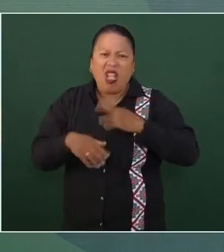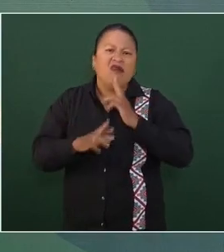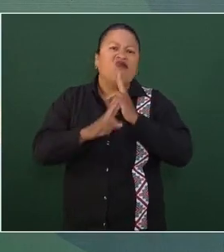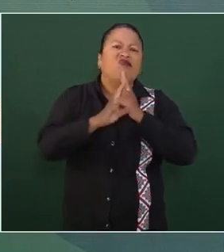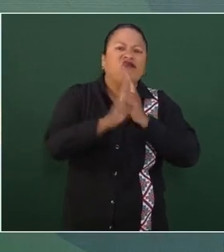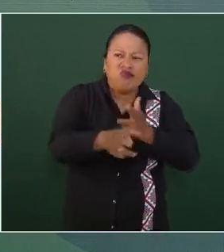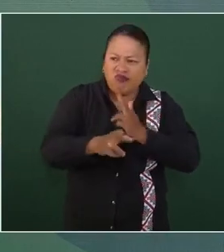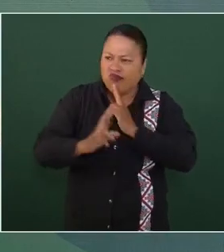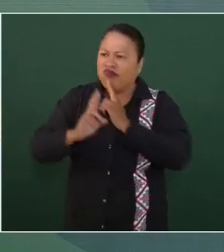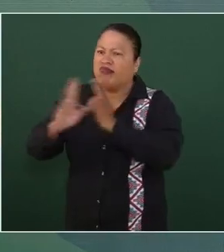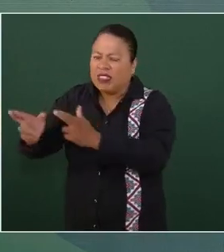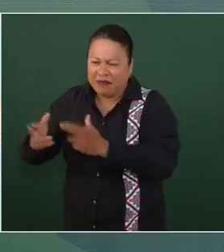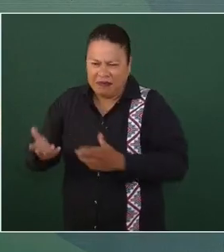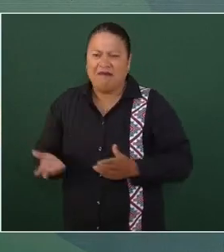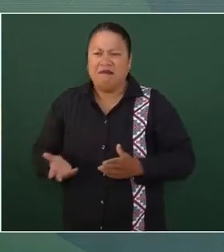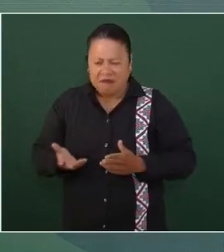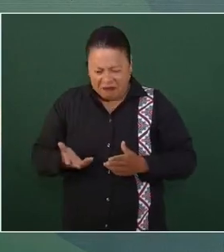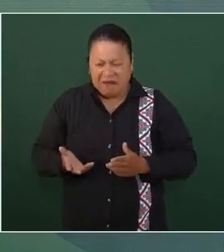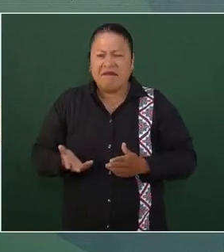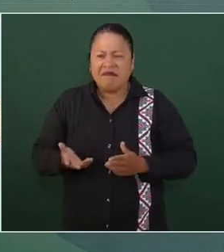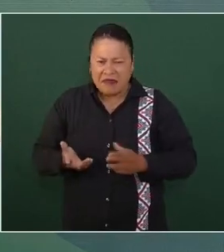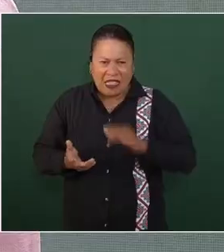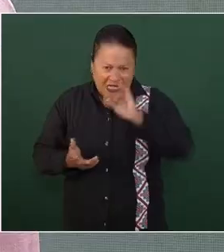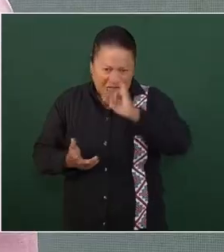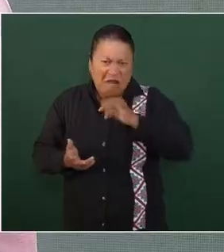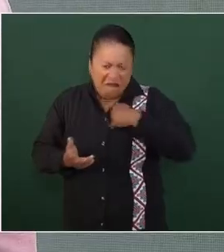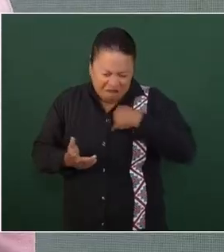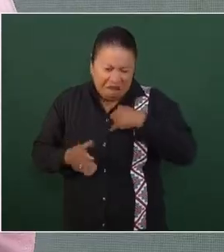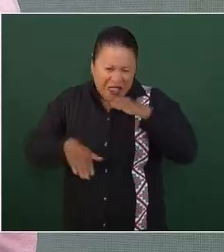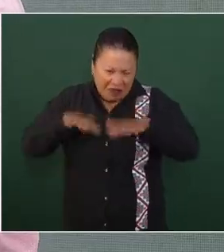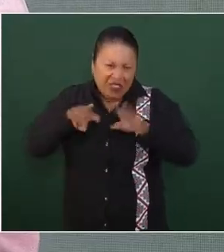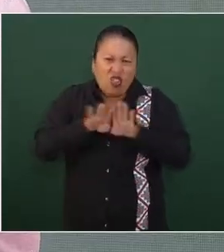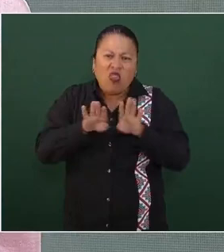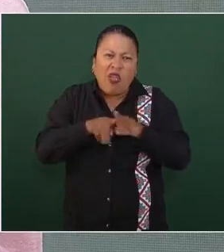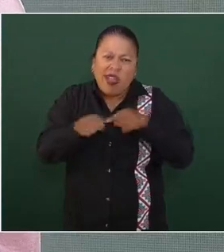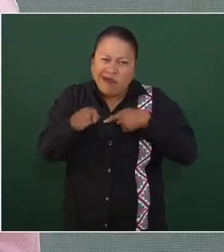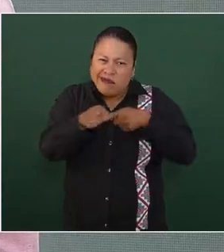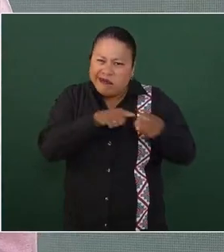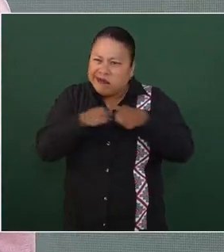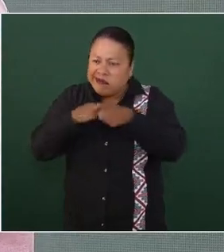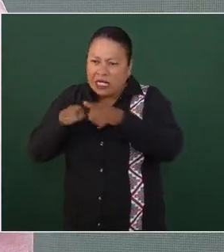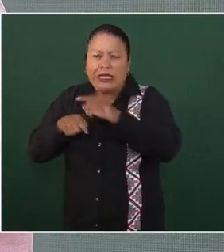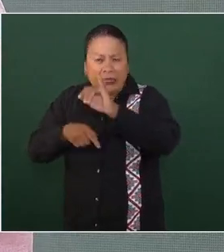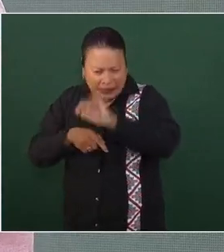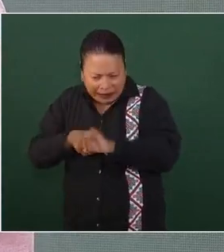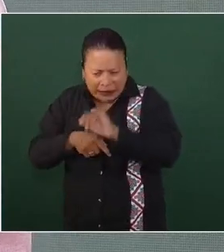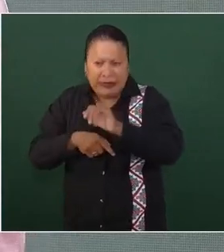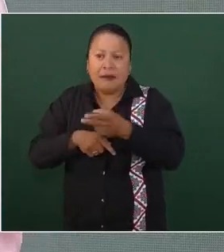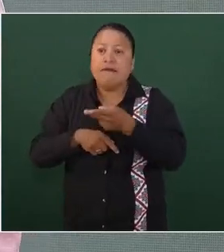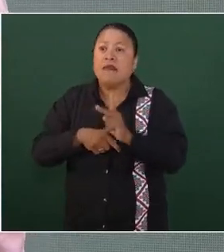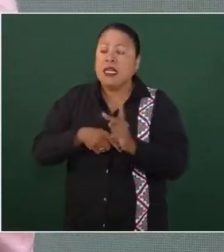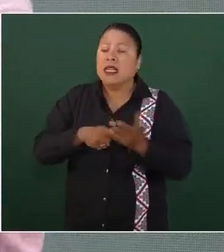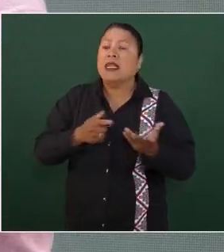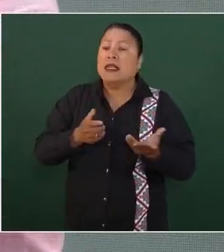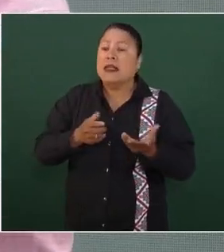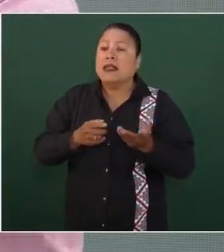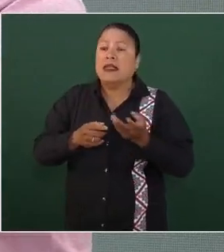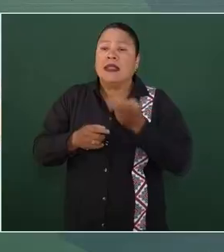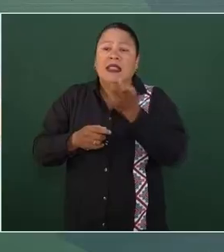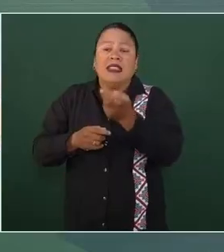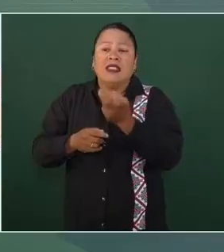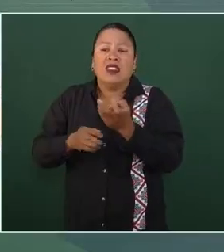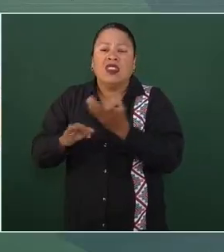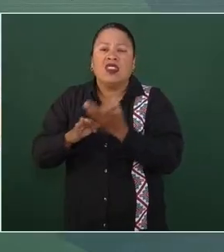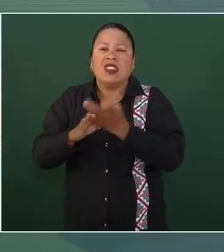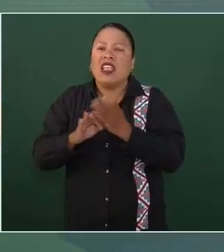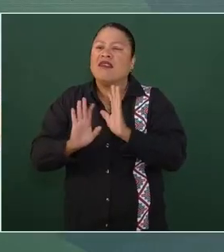si les decimos sus cosas y ya también está quedando cada vez